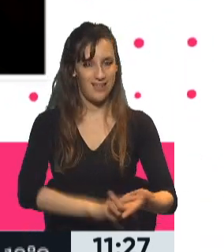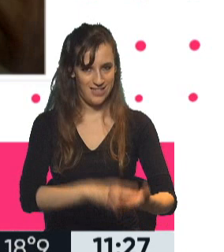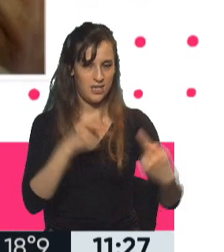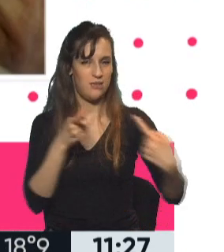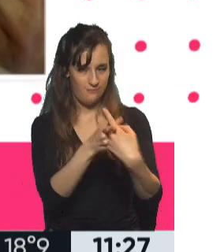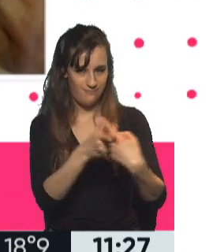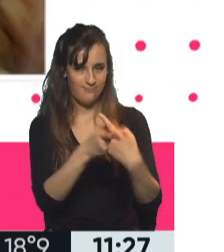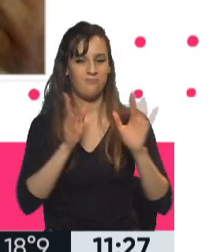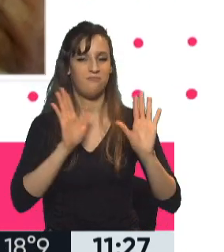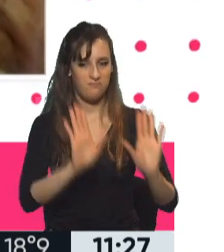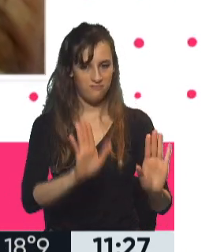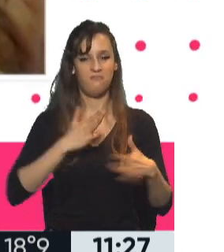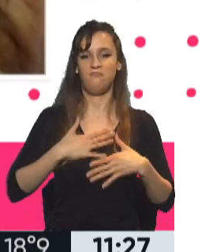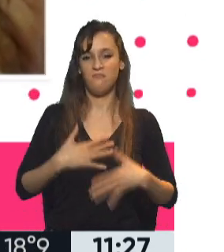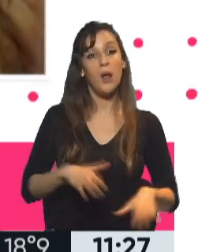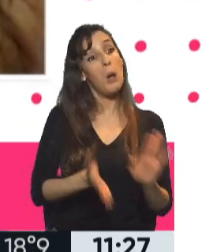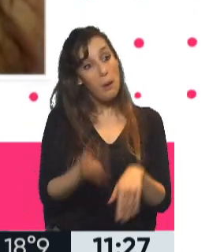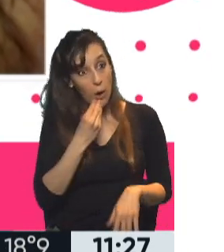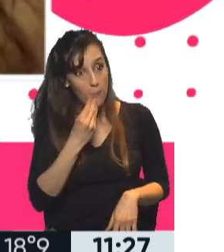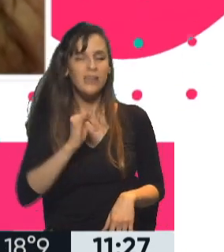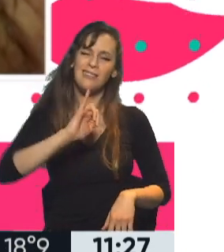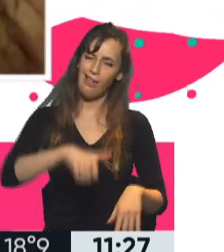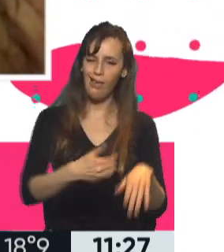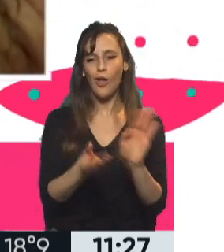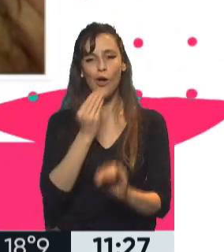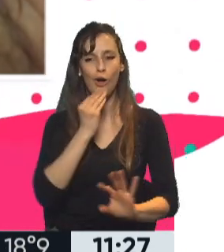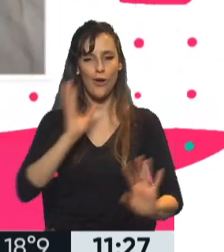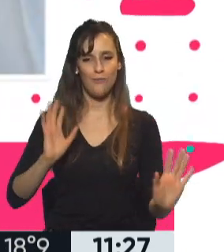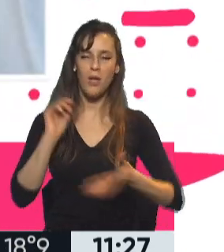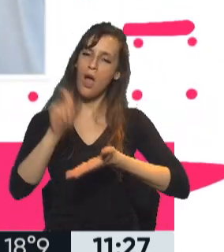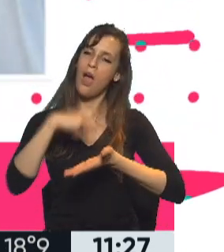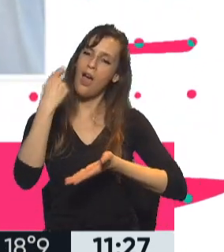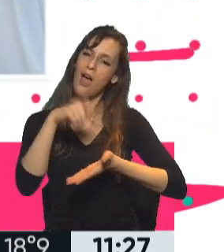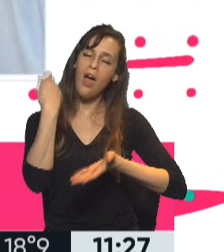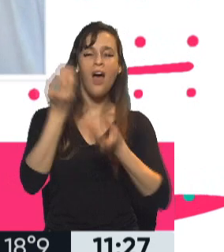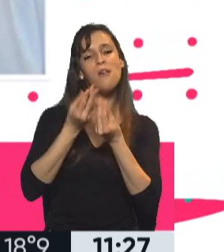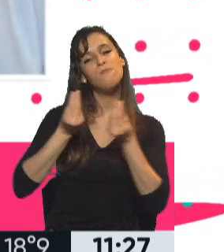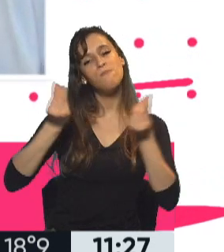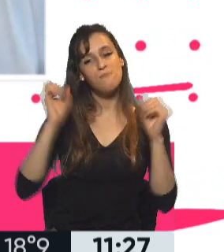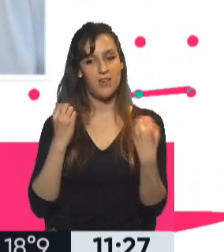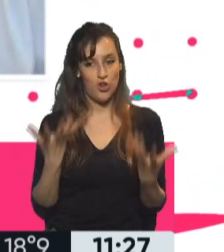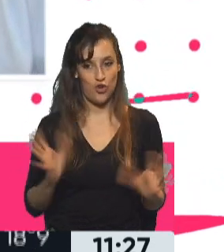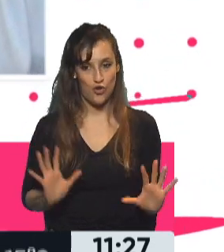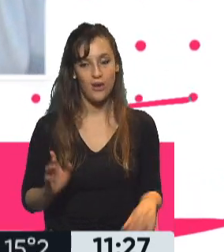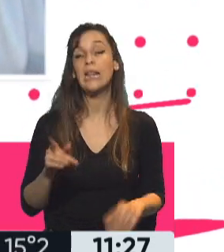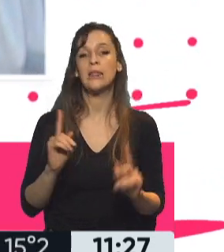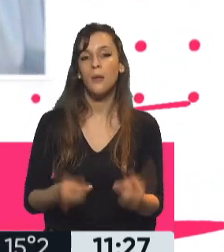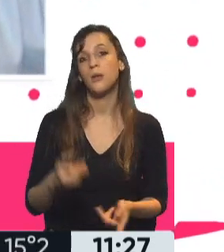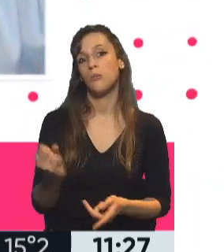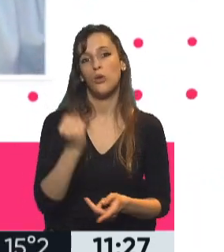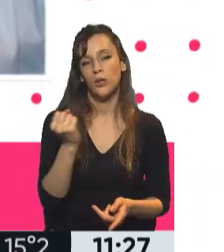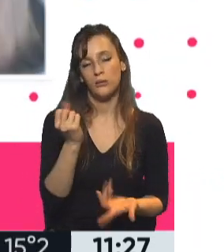estábamos haciendo. Vamos a comer. Y la comida pasa por otros andariveles. Y un poco es el aprendizaje que te